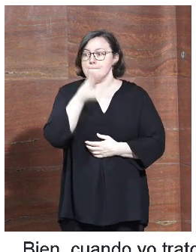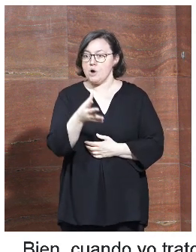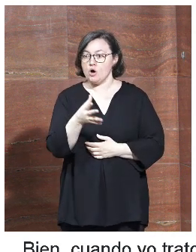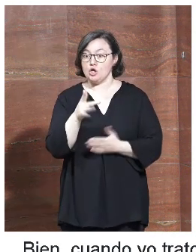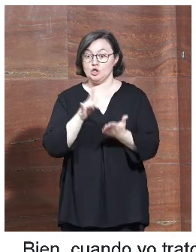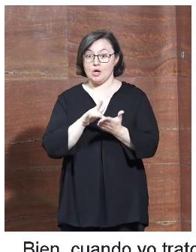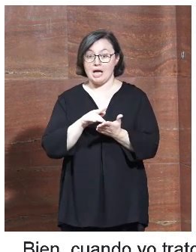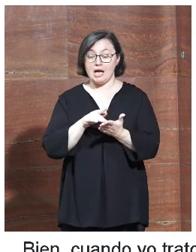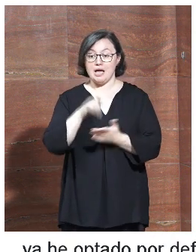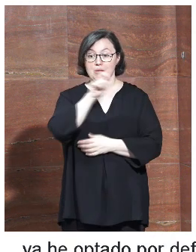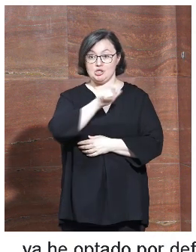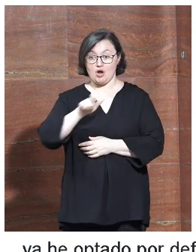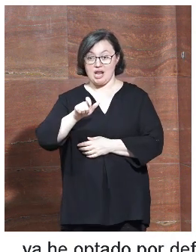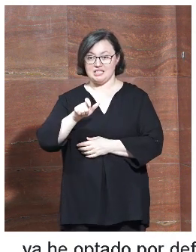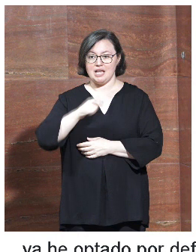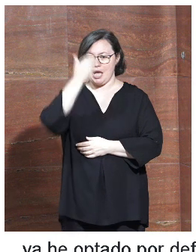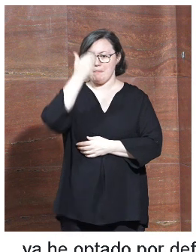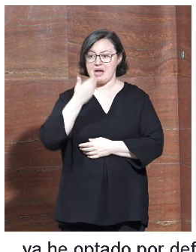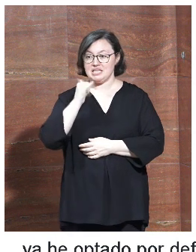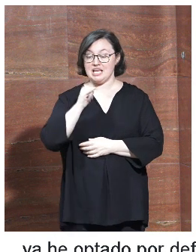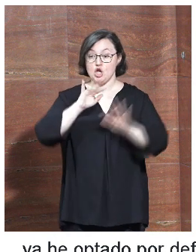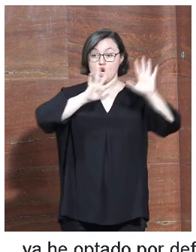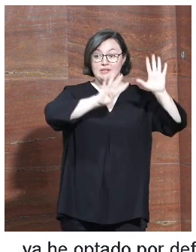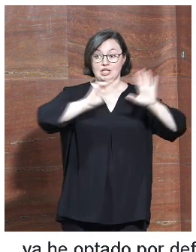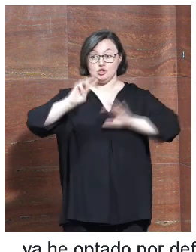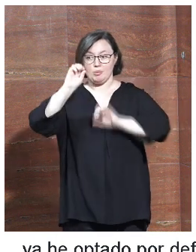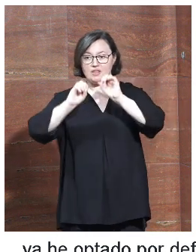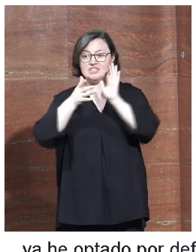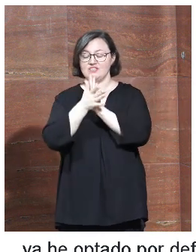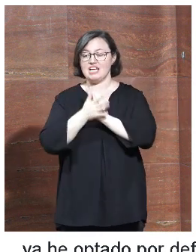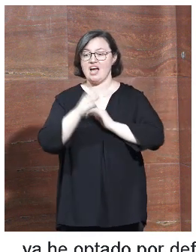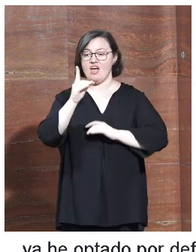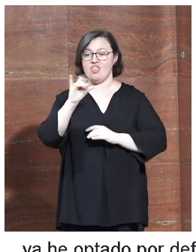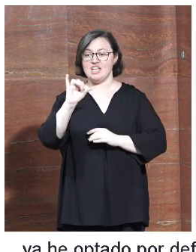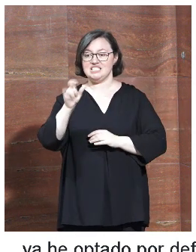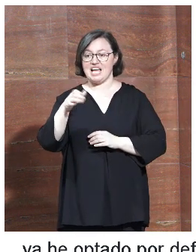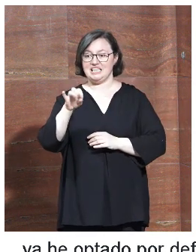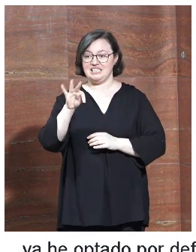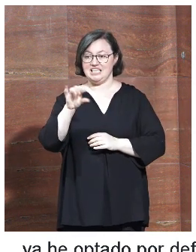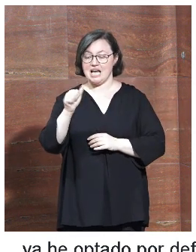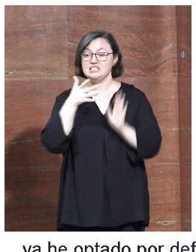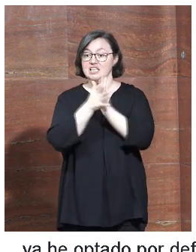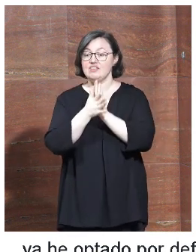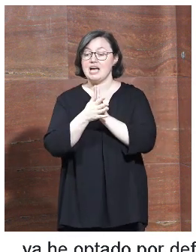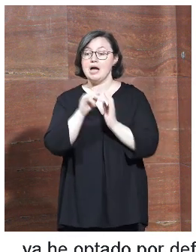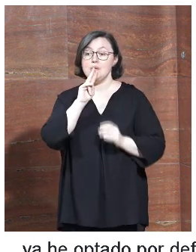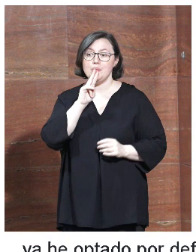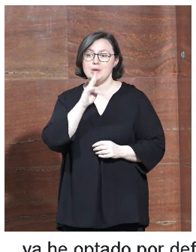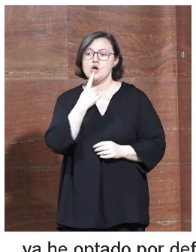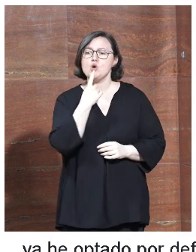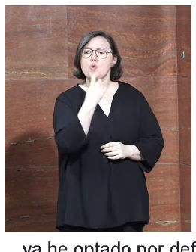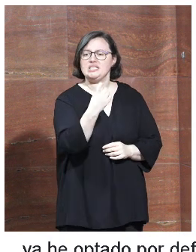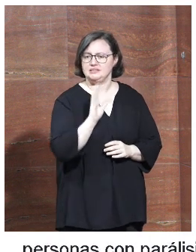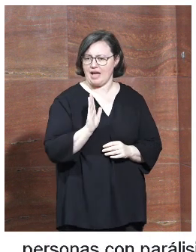el 98% de las personas con parálisis cerebral tiene disartria, es decir, dificultad en la articulación de las